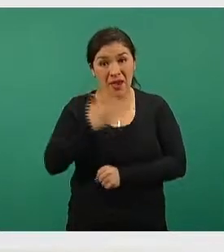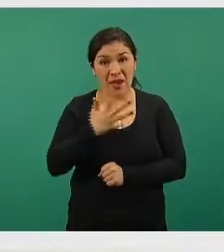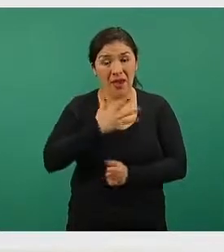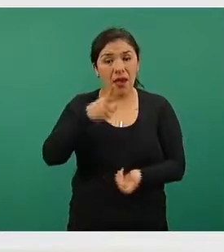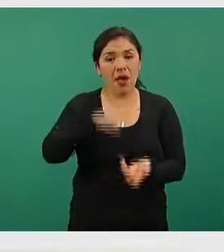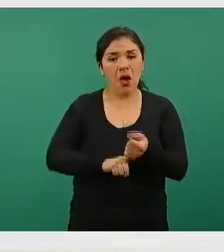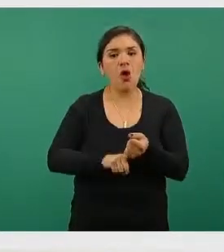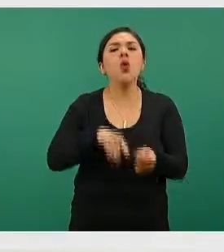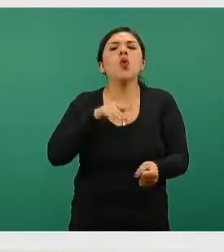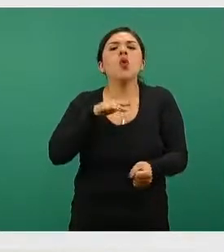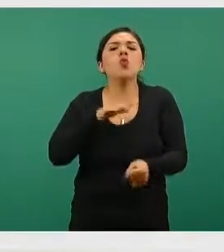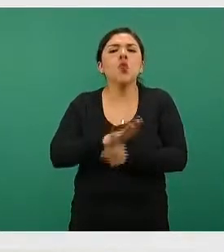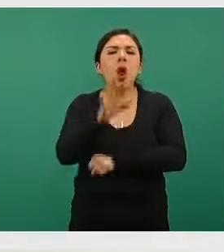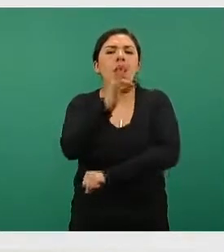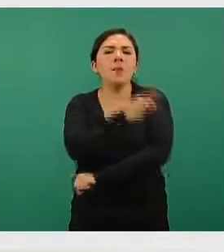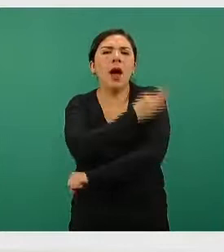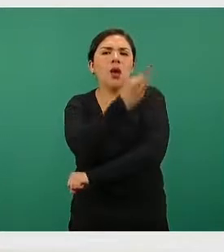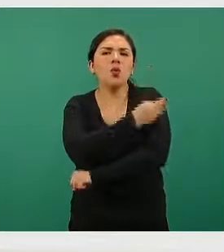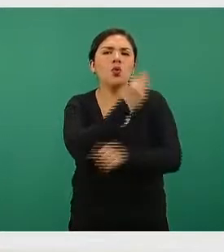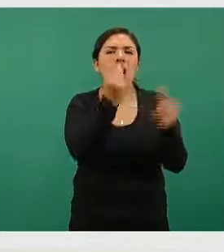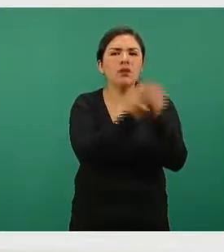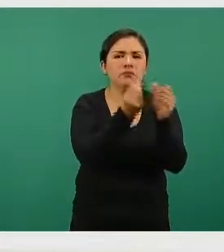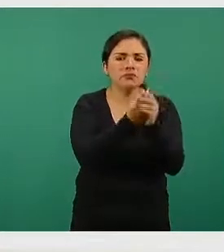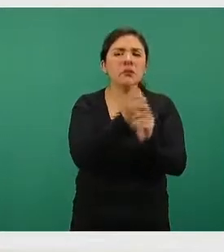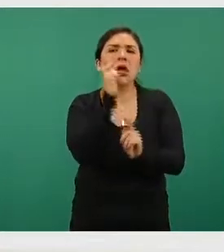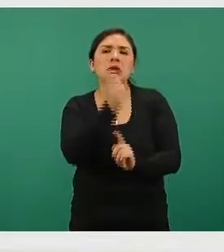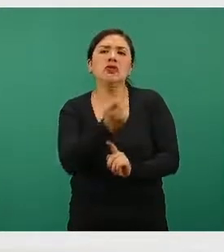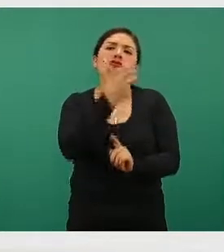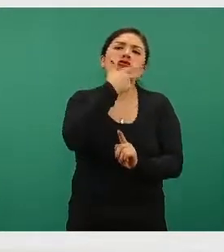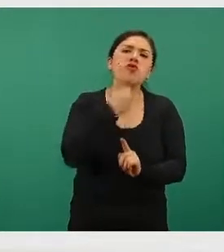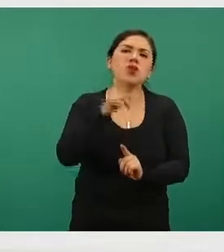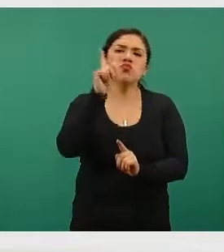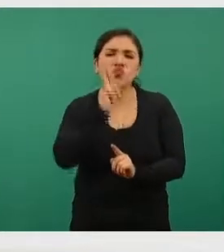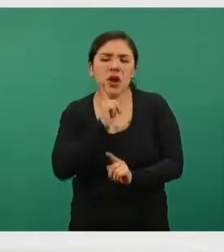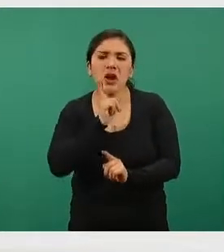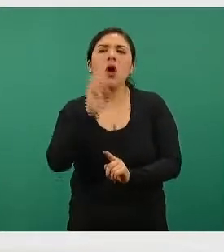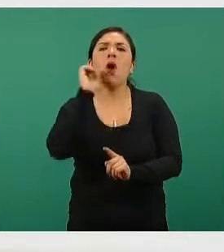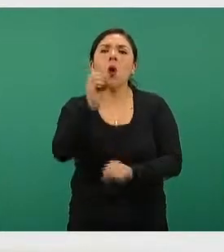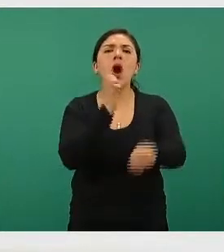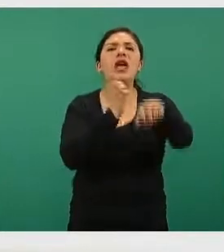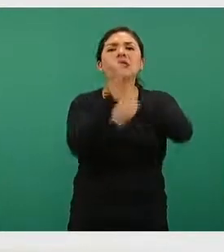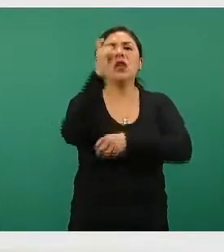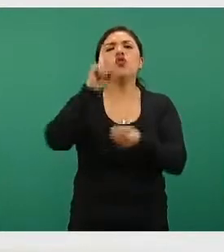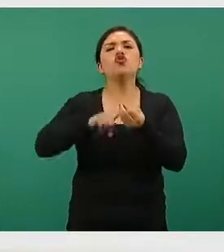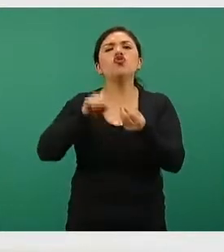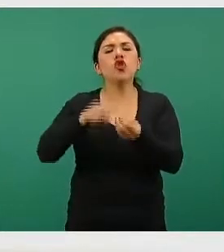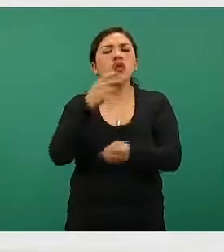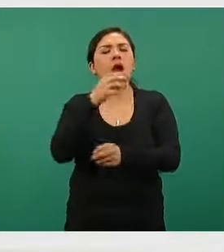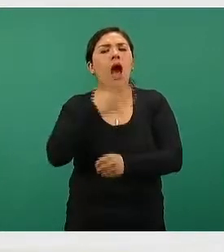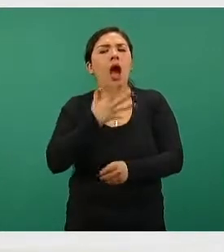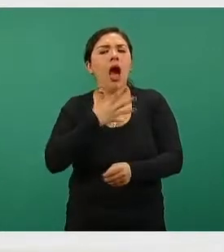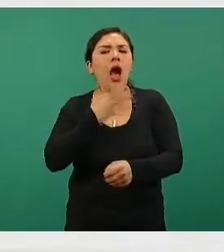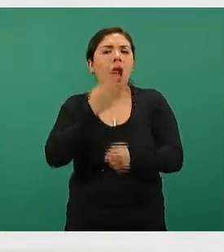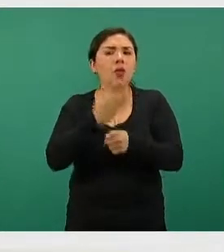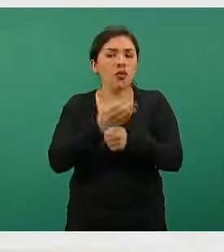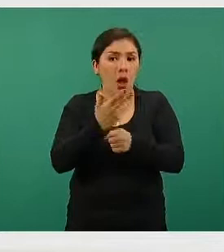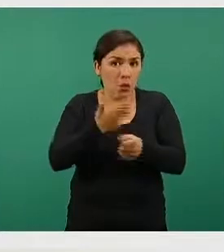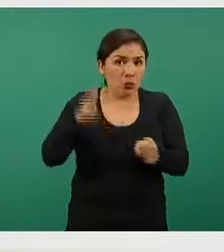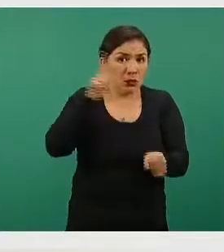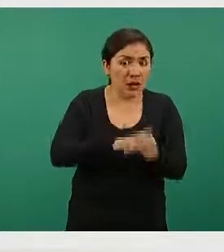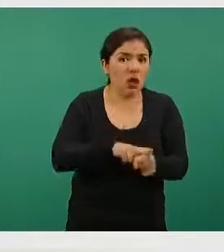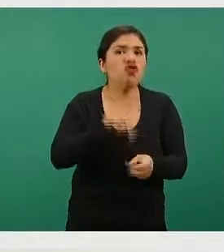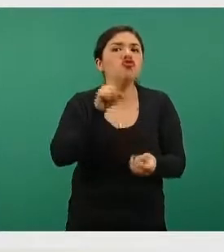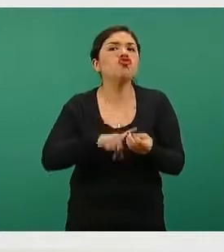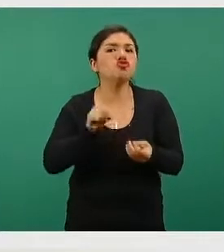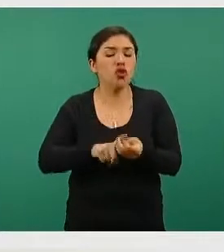graves por tipo de vacuna, por sexo, por el estado actual en donde se encuentran hospitalizadas estas 19 personas,